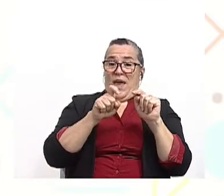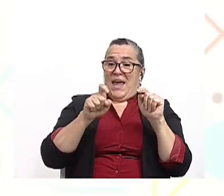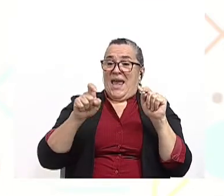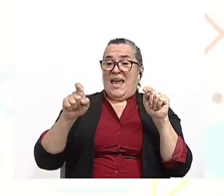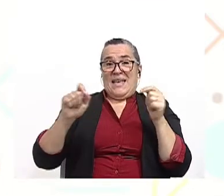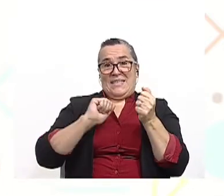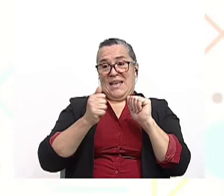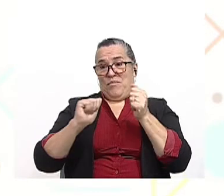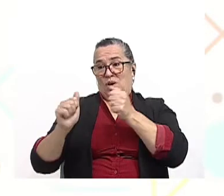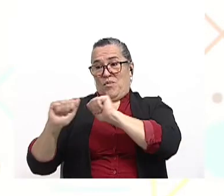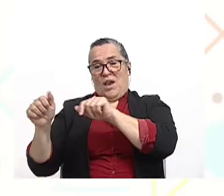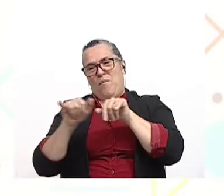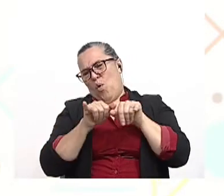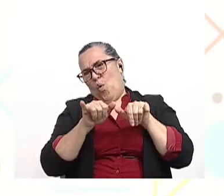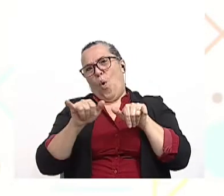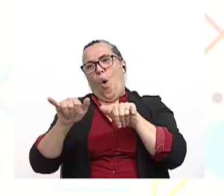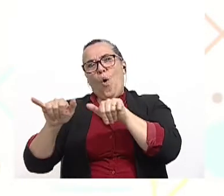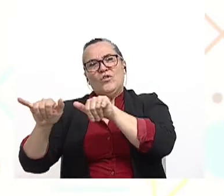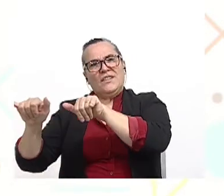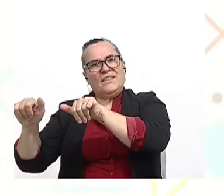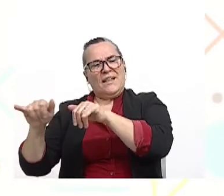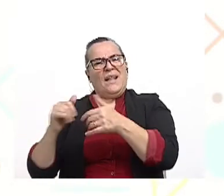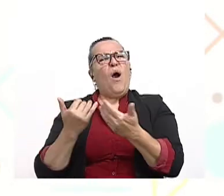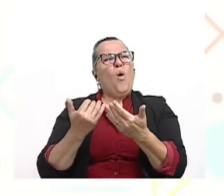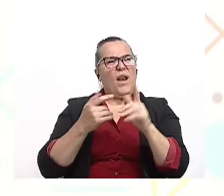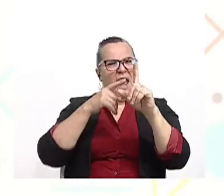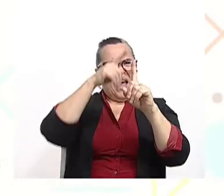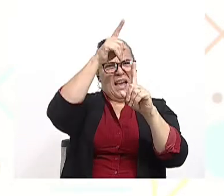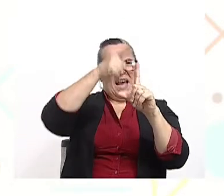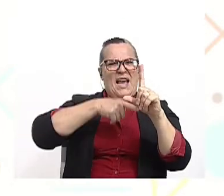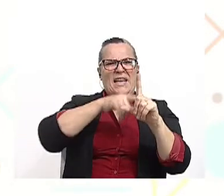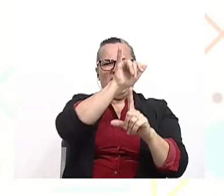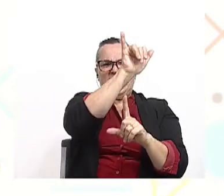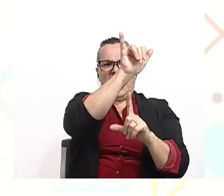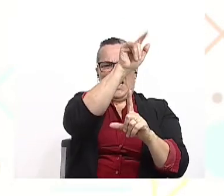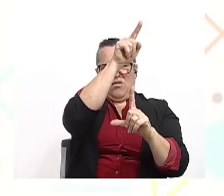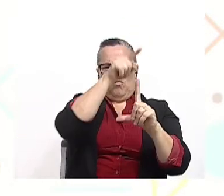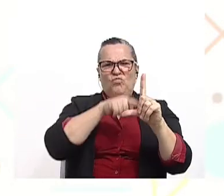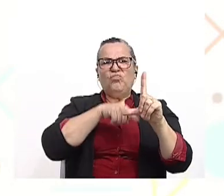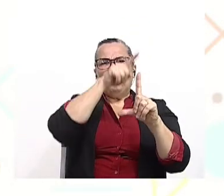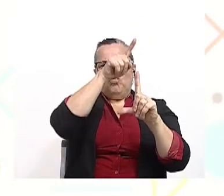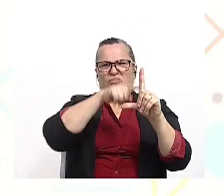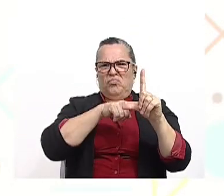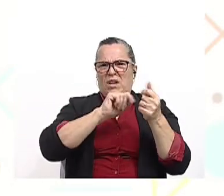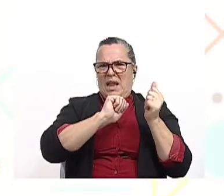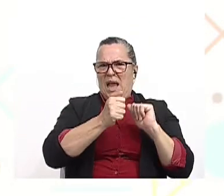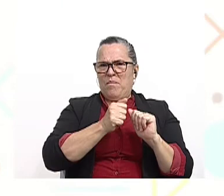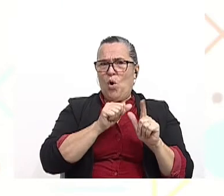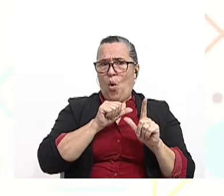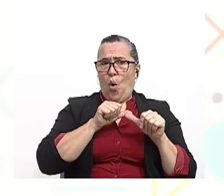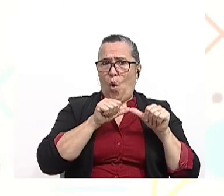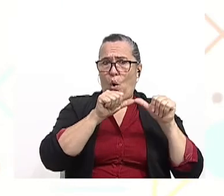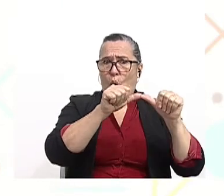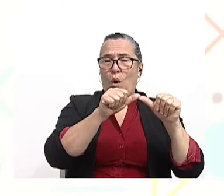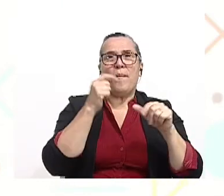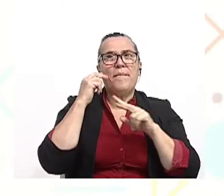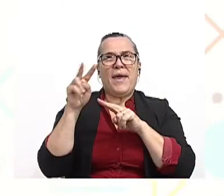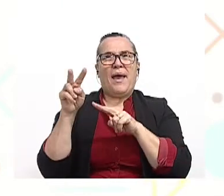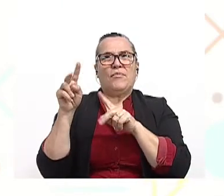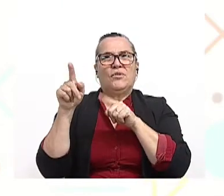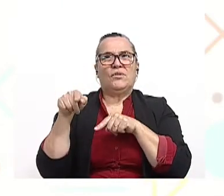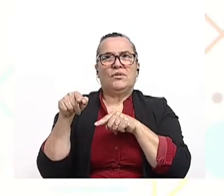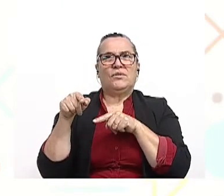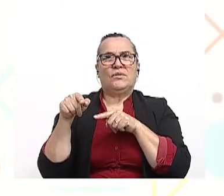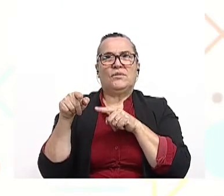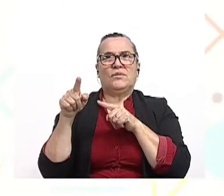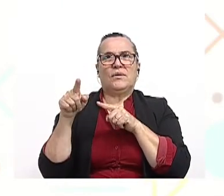constante. Y ahora, ¿qué nos preguntamos? ¿El cambio en y será constante? Averigüémoslo. Restamos entonces estos dos valores en y y nos